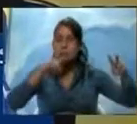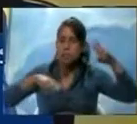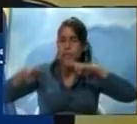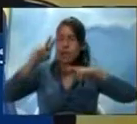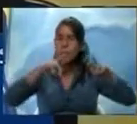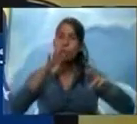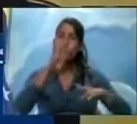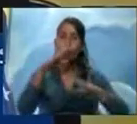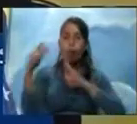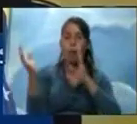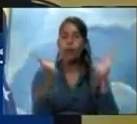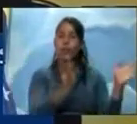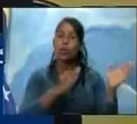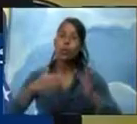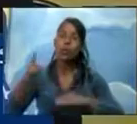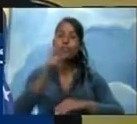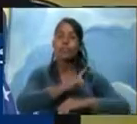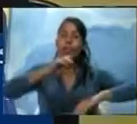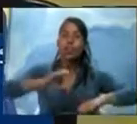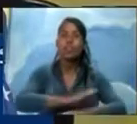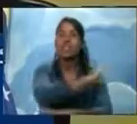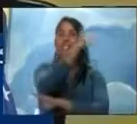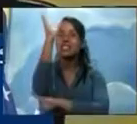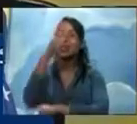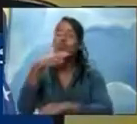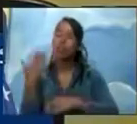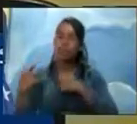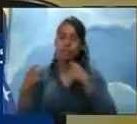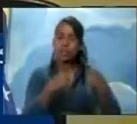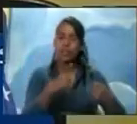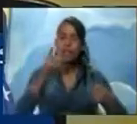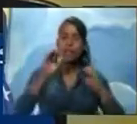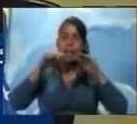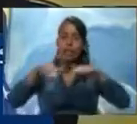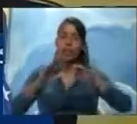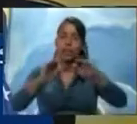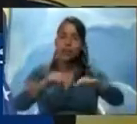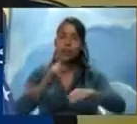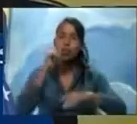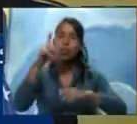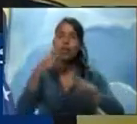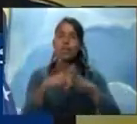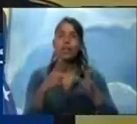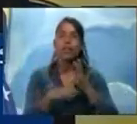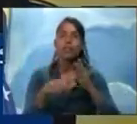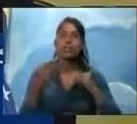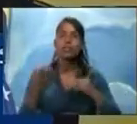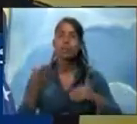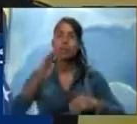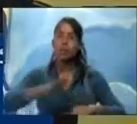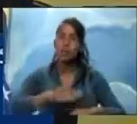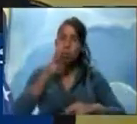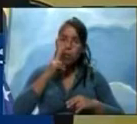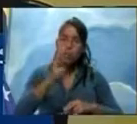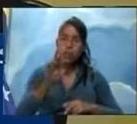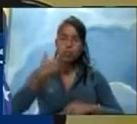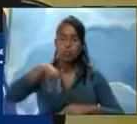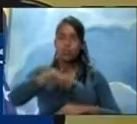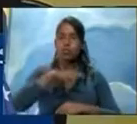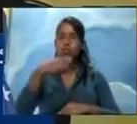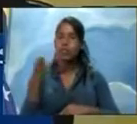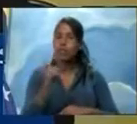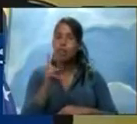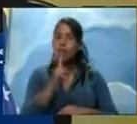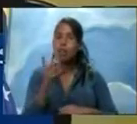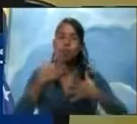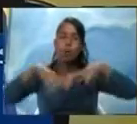los 4 vientos del cielo que combatía en el mar. Una de las cosas que podemos observar nosotros y que